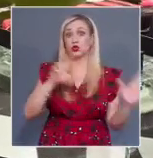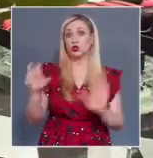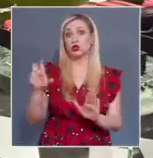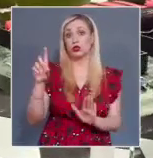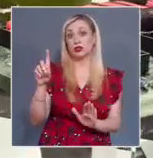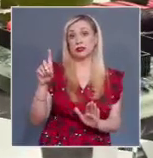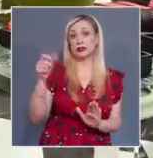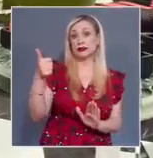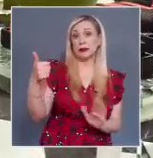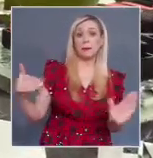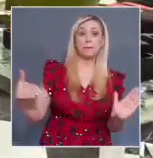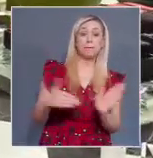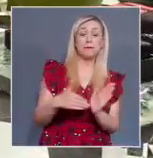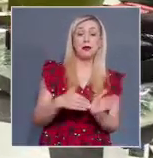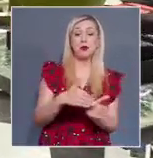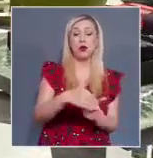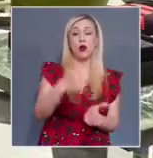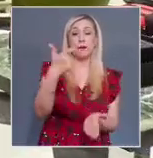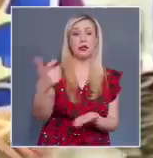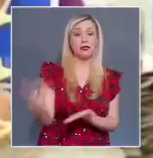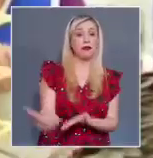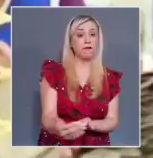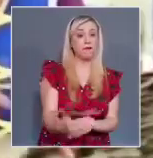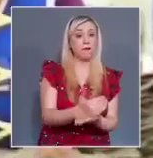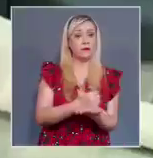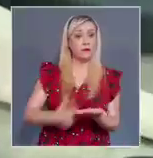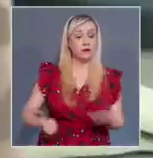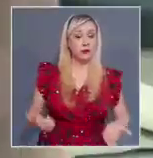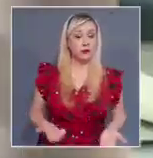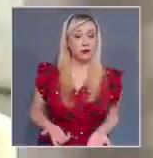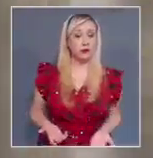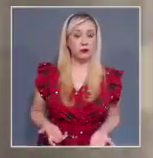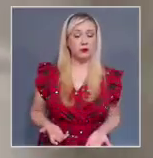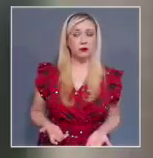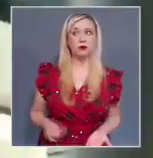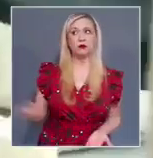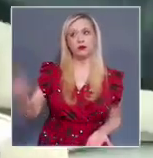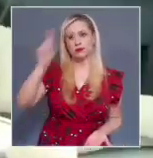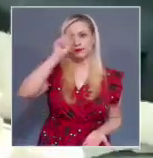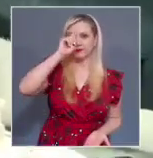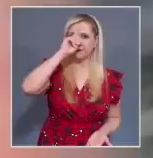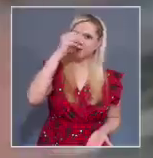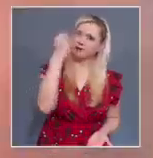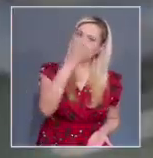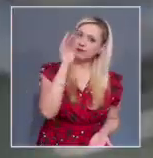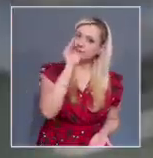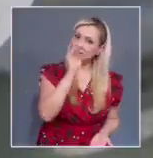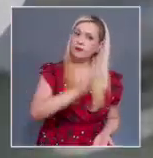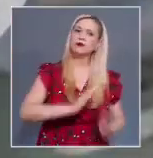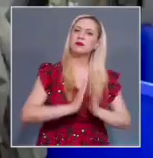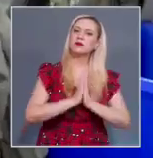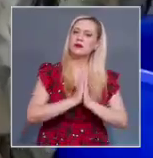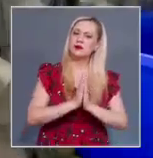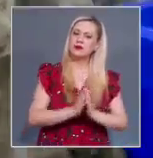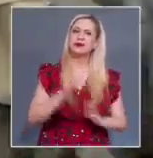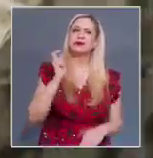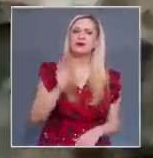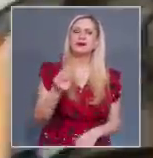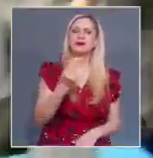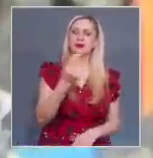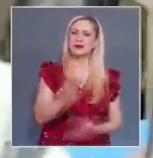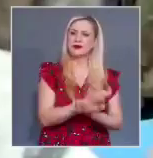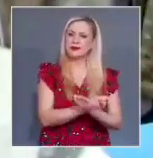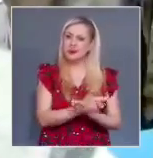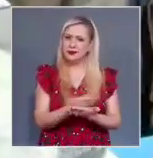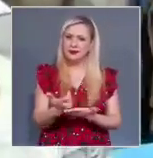836,000 millones de pesos. Entre las recomendaciones que presentaron, destaca contar con nóminas libres de